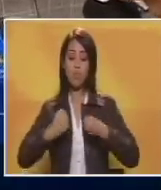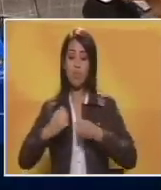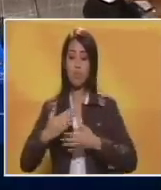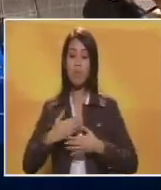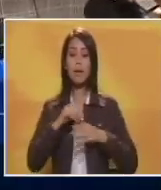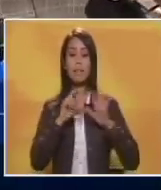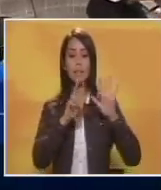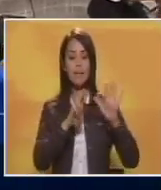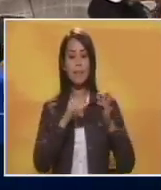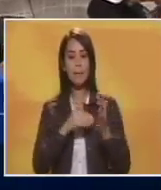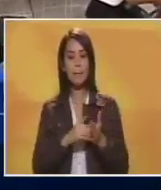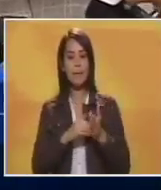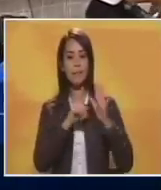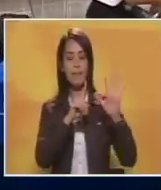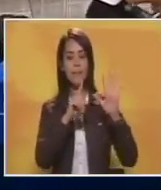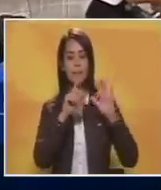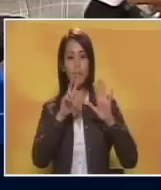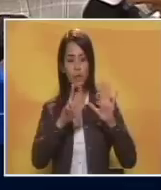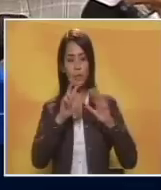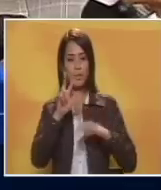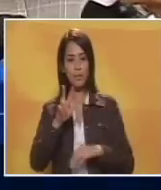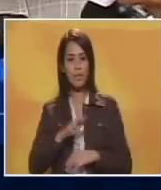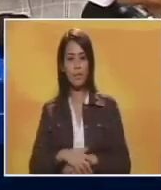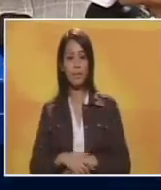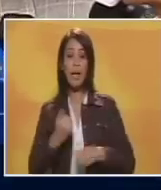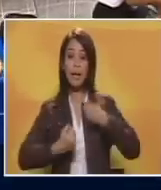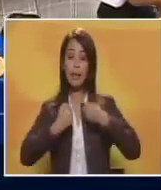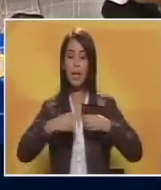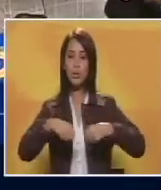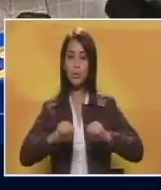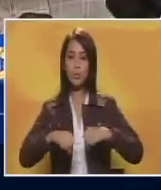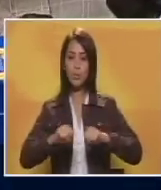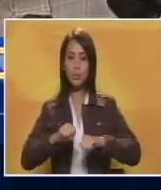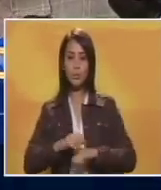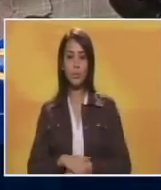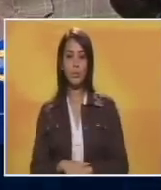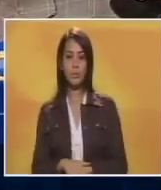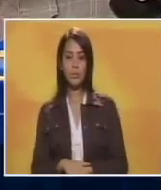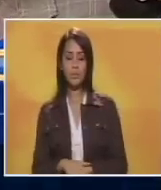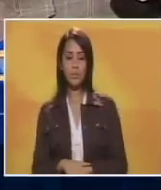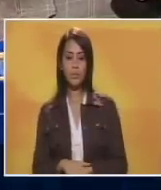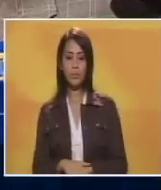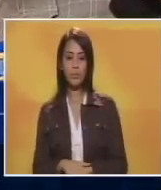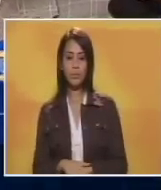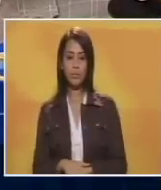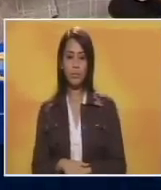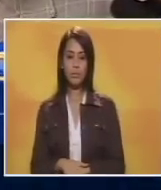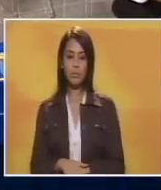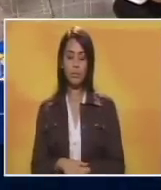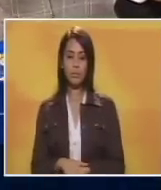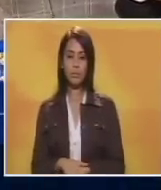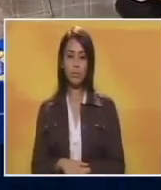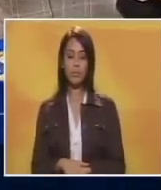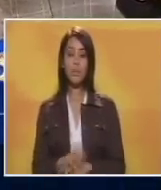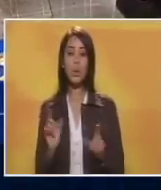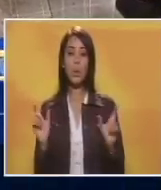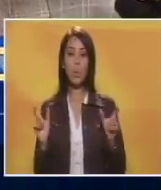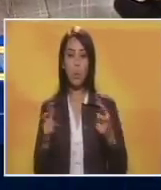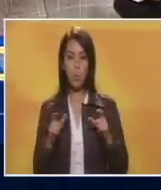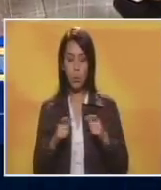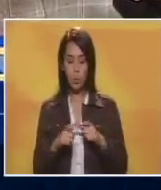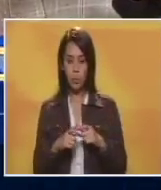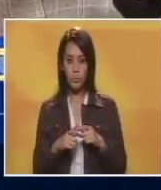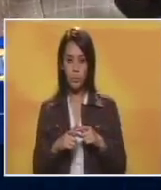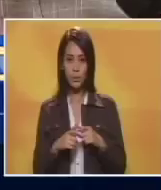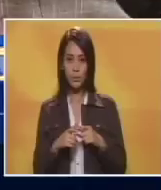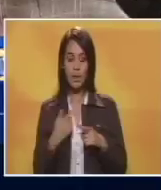de 7.683 entre carros y motos, y la disminución que